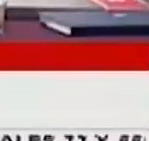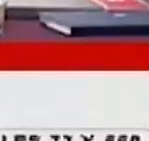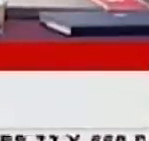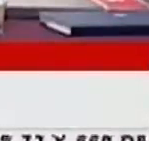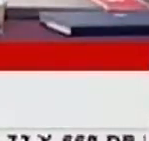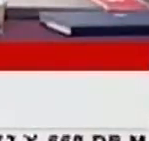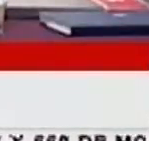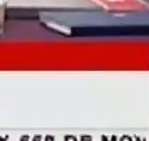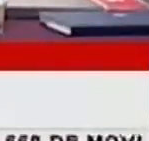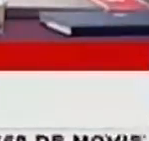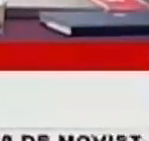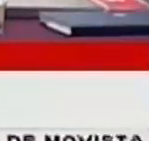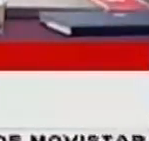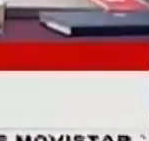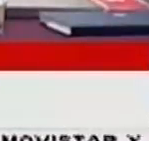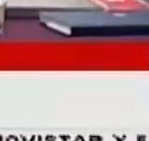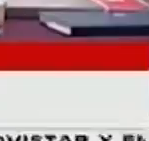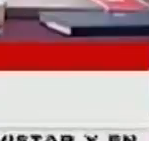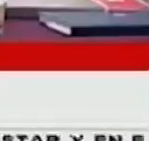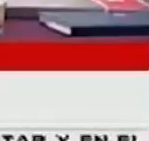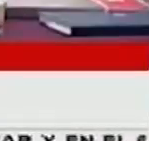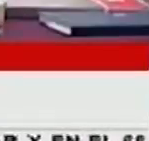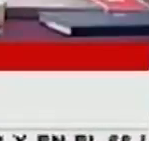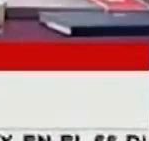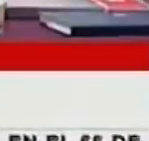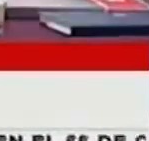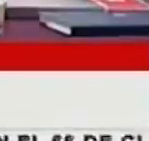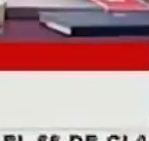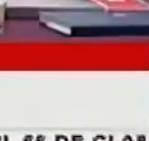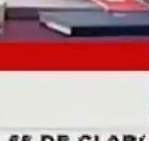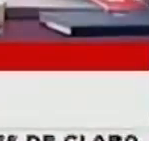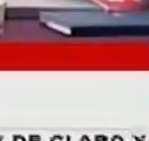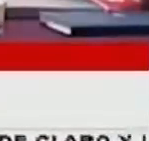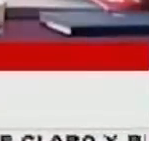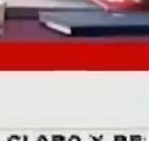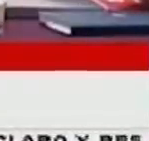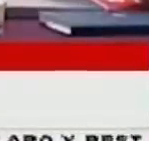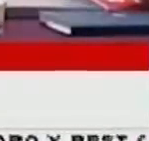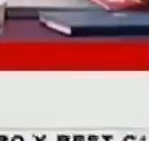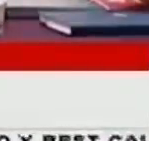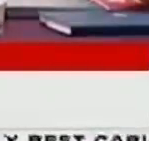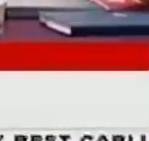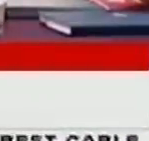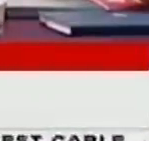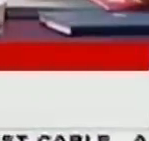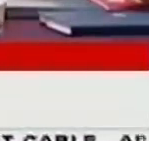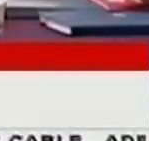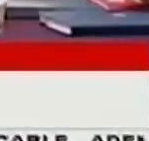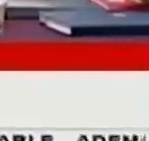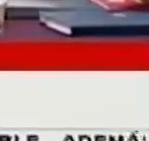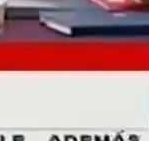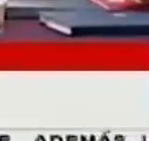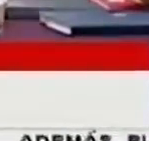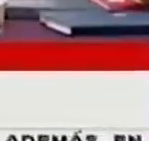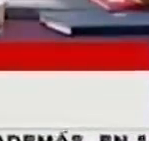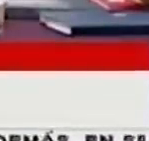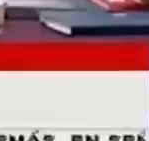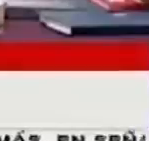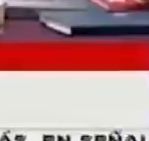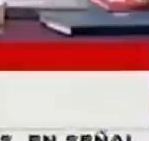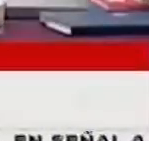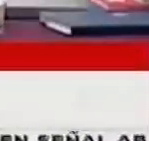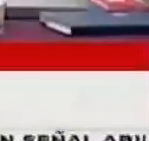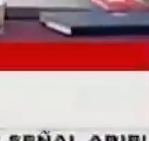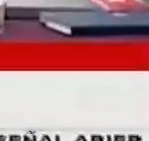verdad. Es lo que justamente la justicia nos dice, lo que las autoridades judiciales pueden llegar a